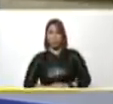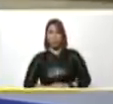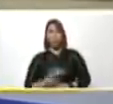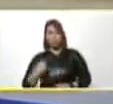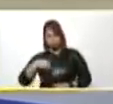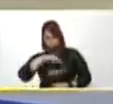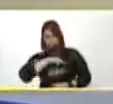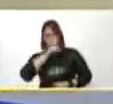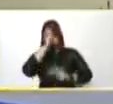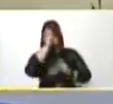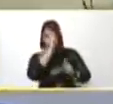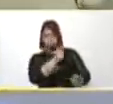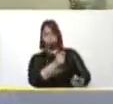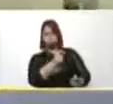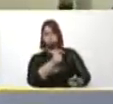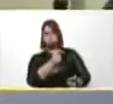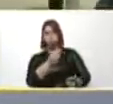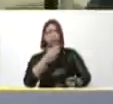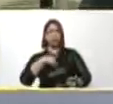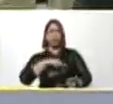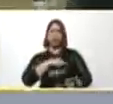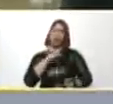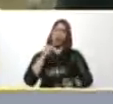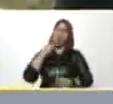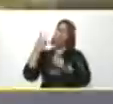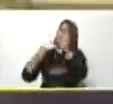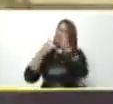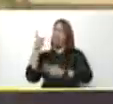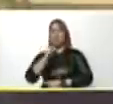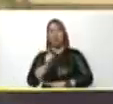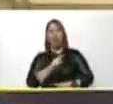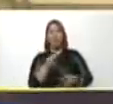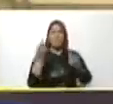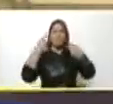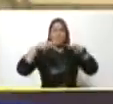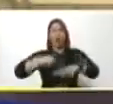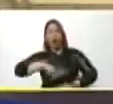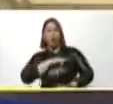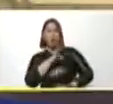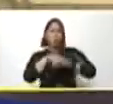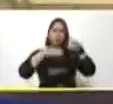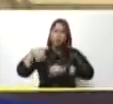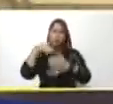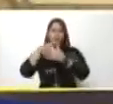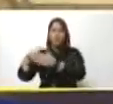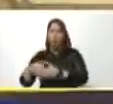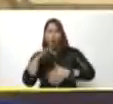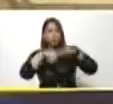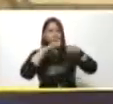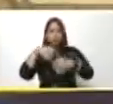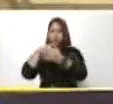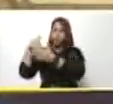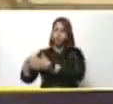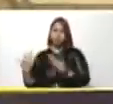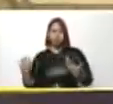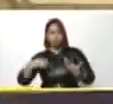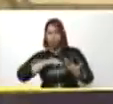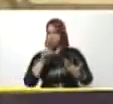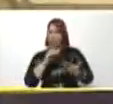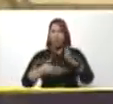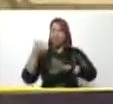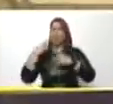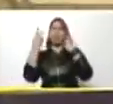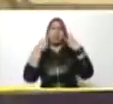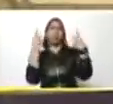reconocimos inmediata. No salimos a decir, hay que reconteo de votos, fraude, compraron votos, estaban comprando votos. Nosotros no salimos